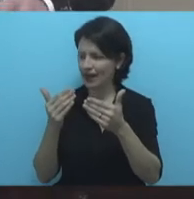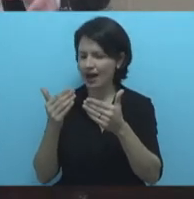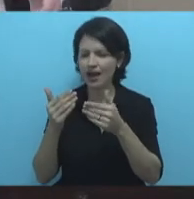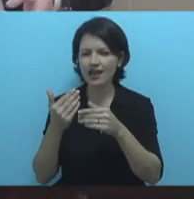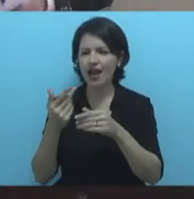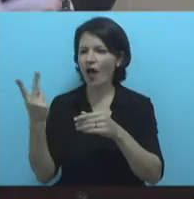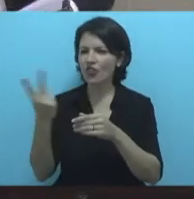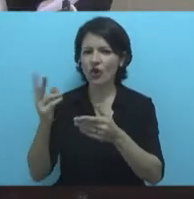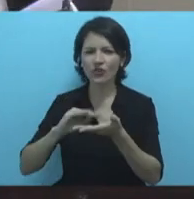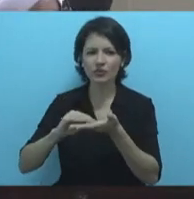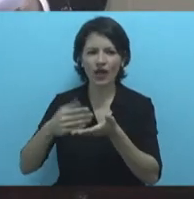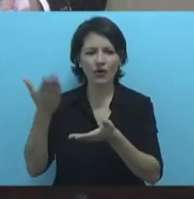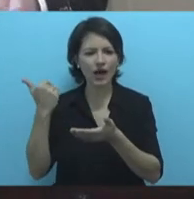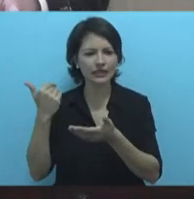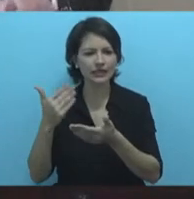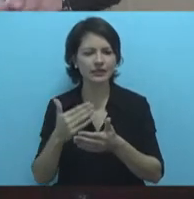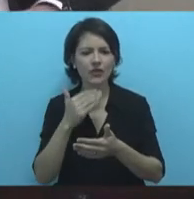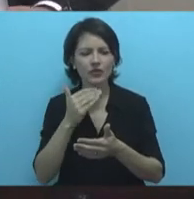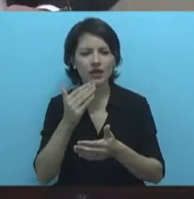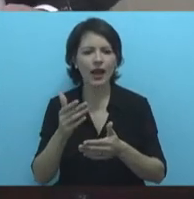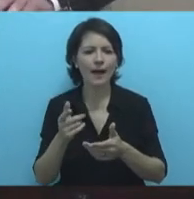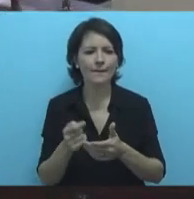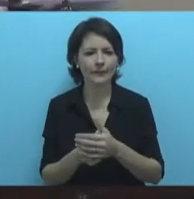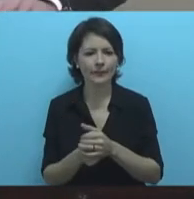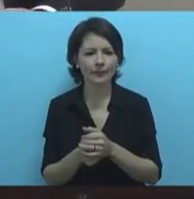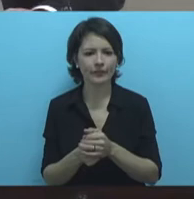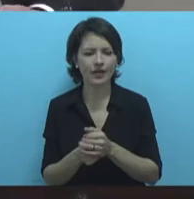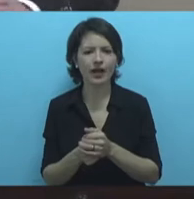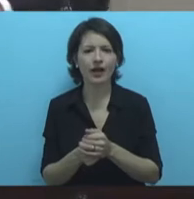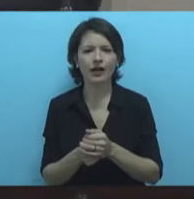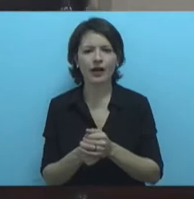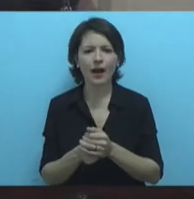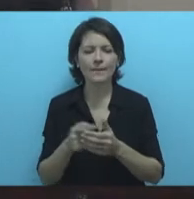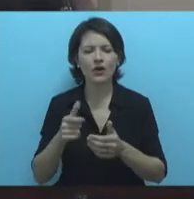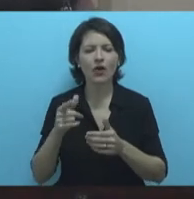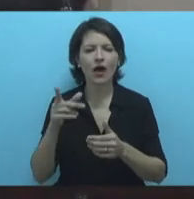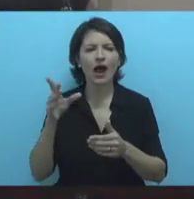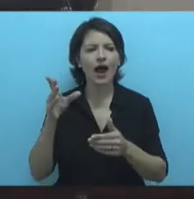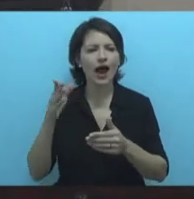de no hacer participaciones y hacerlas todas al final